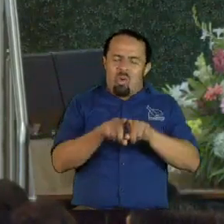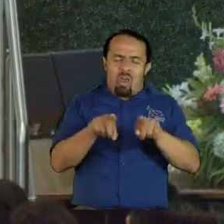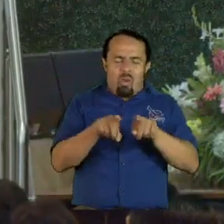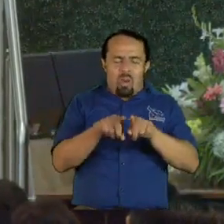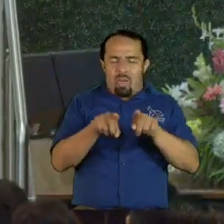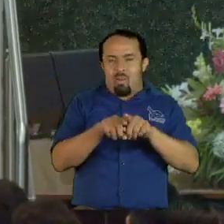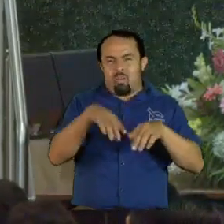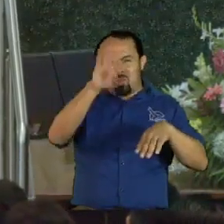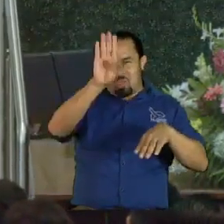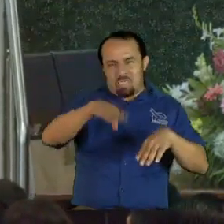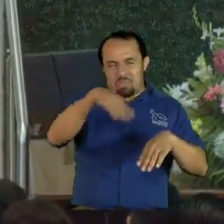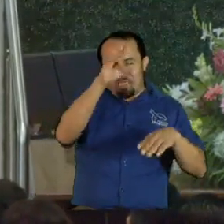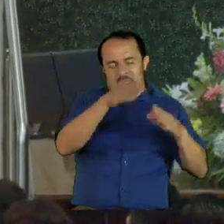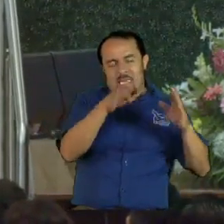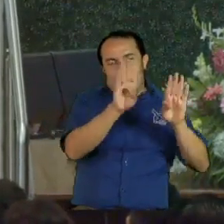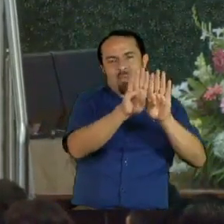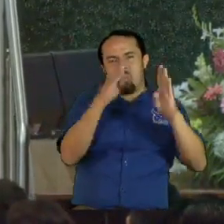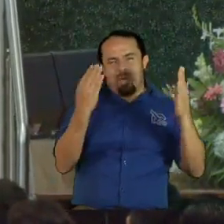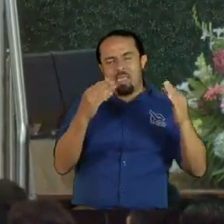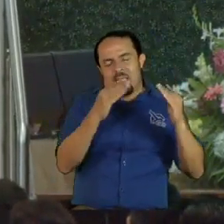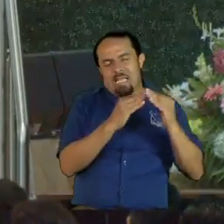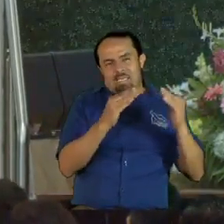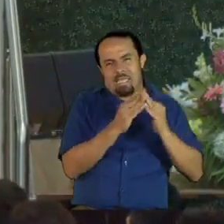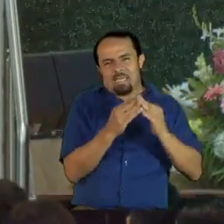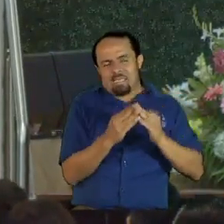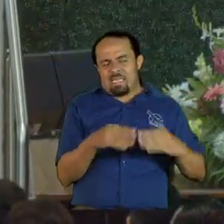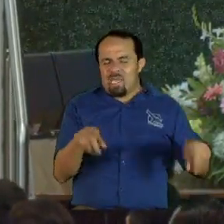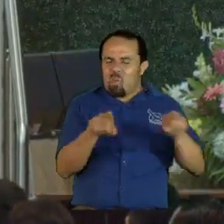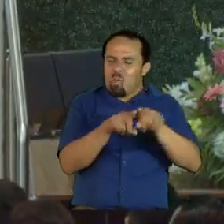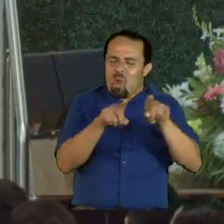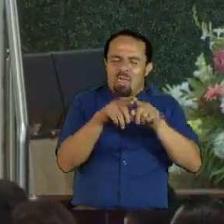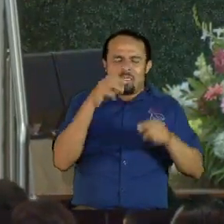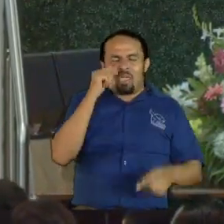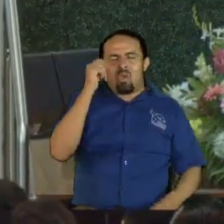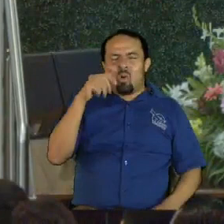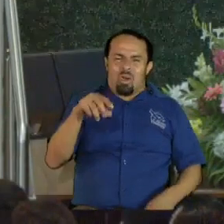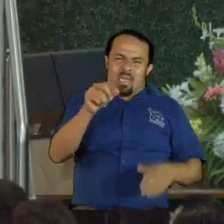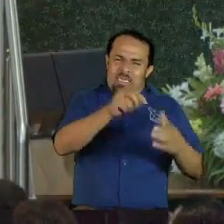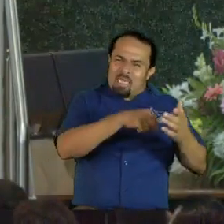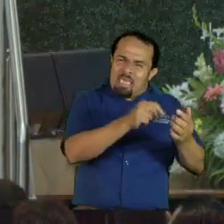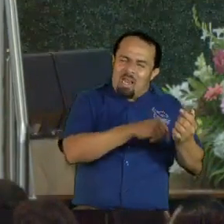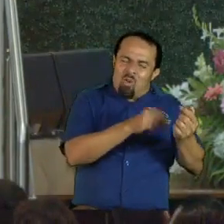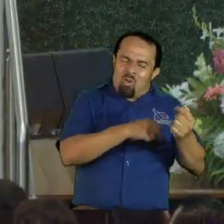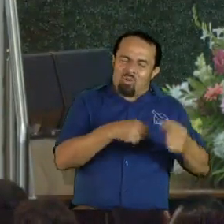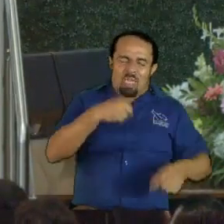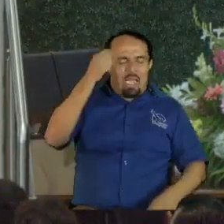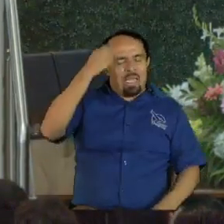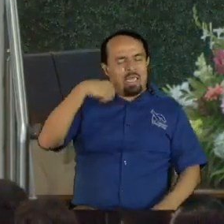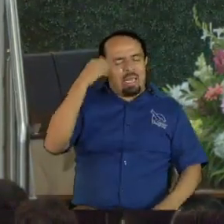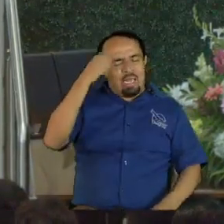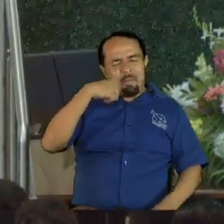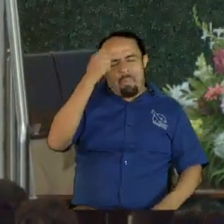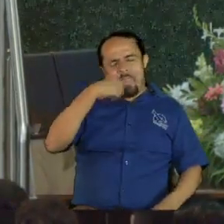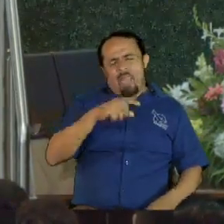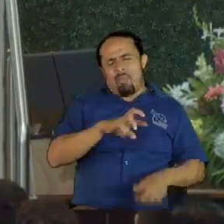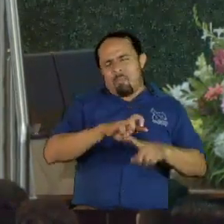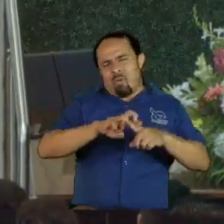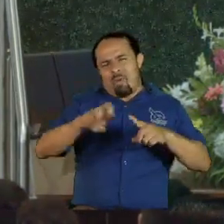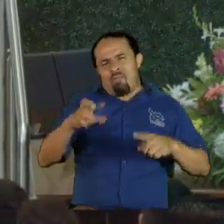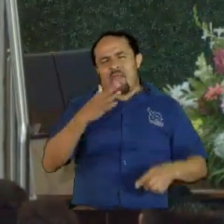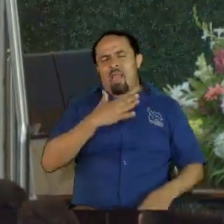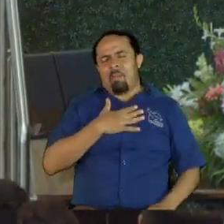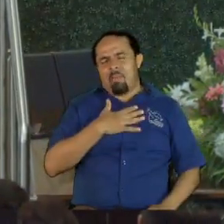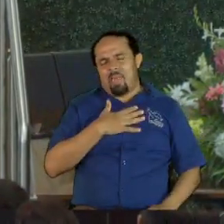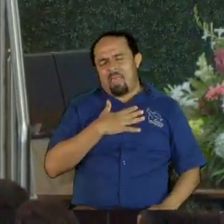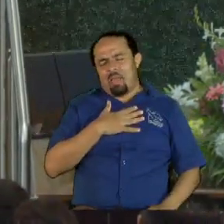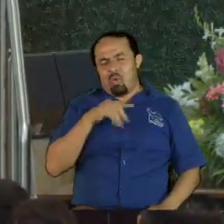Éxodo 12, así, Señor, agarra tu hisopo, llénalo con sangre inocente del cordero y purifícame